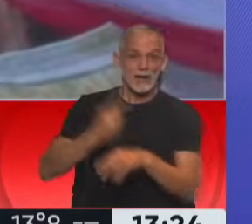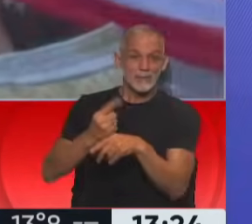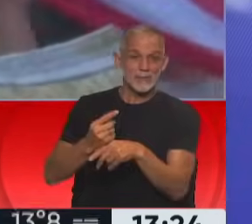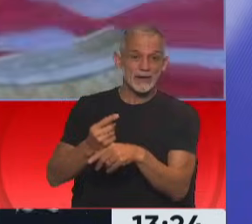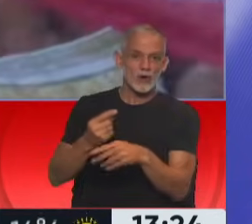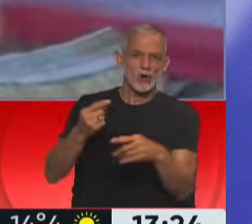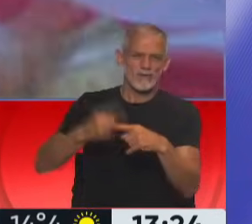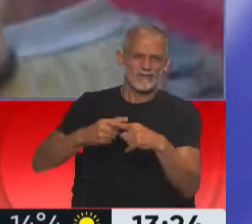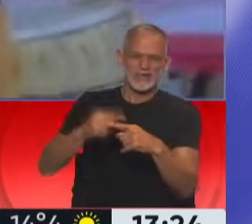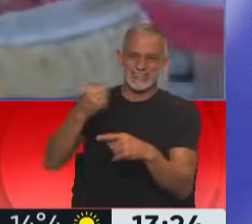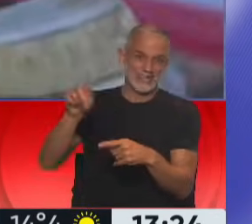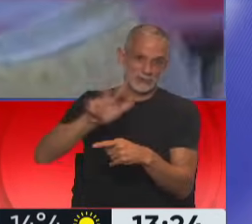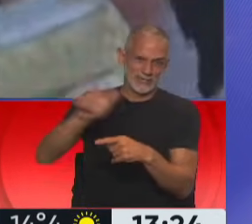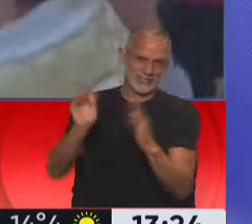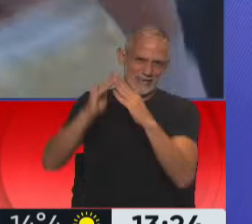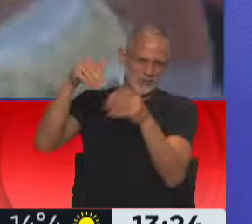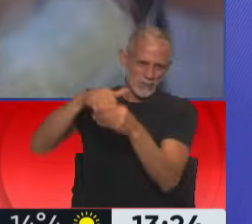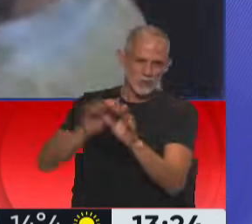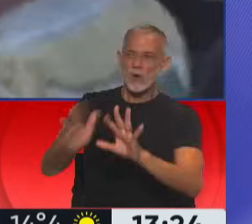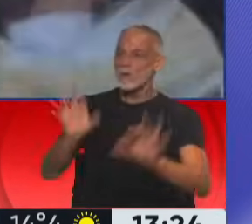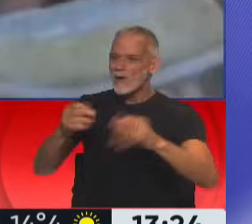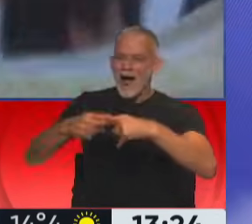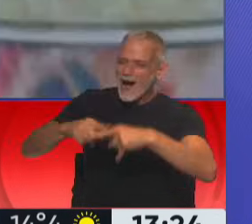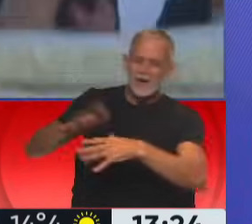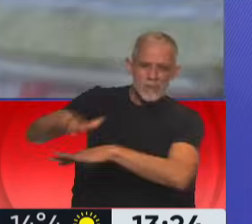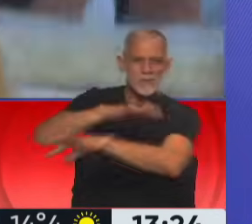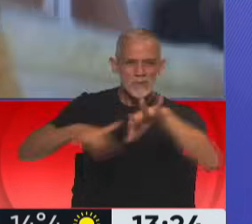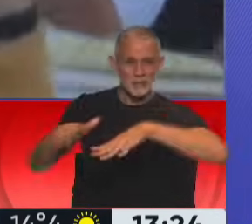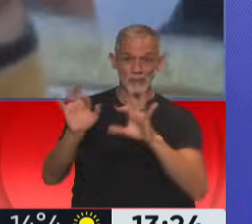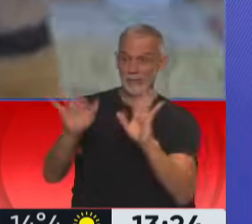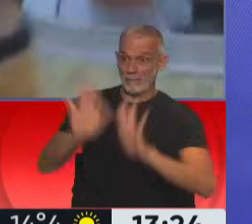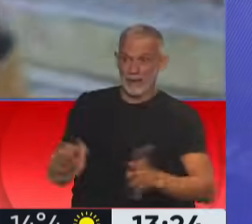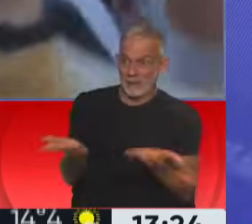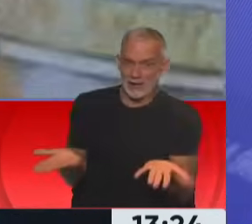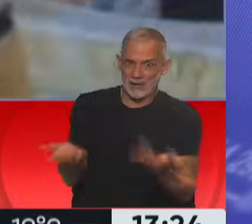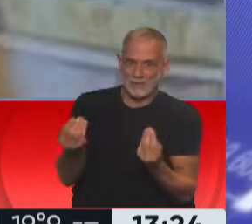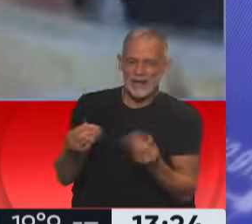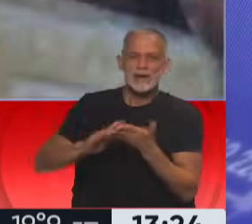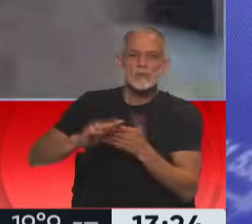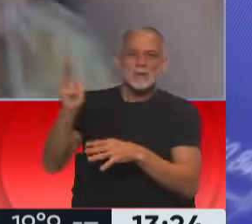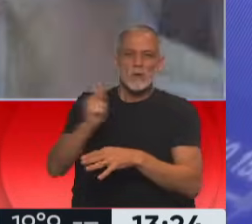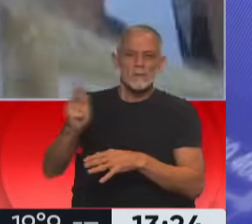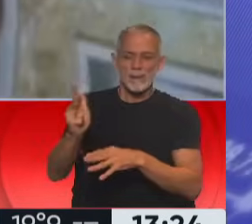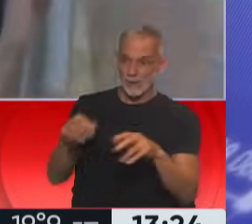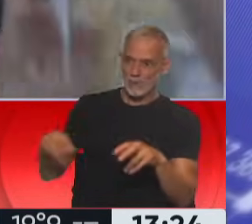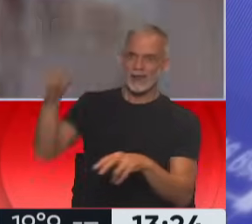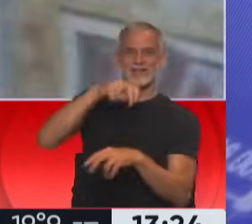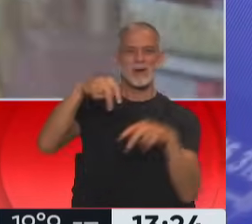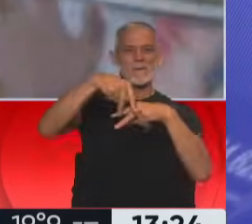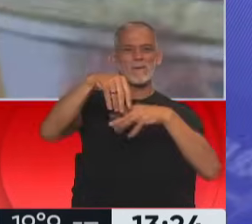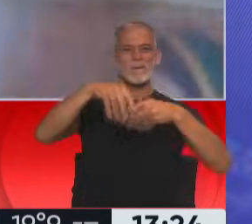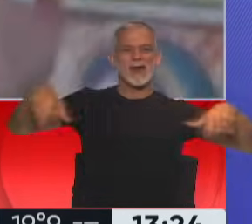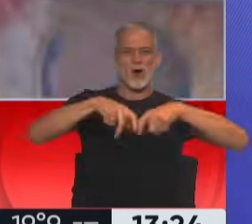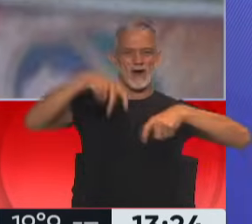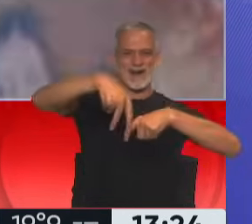celebra entre los 133 y ya comienzan los preparativos para que el nuevo papa suba al balcón